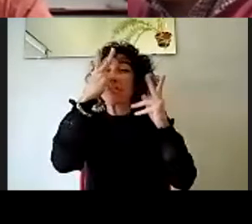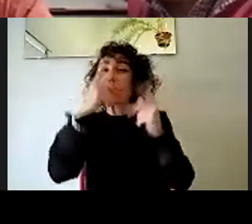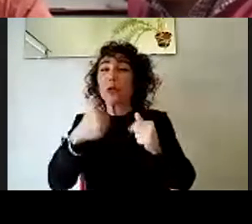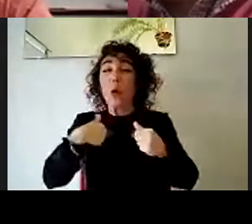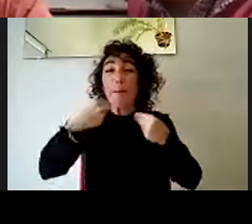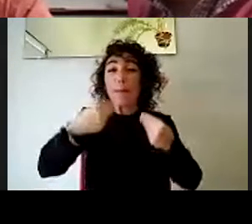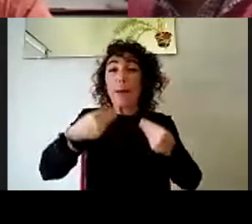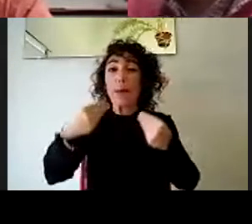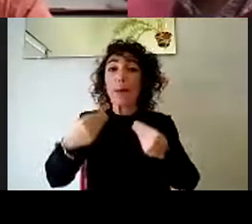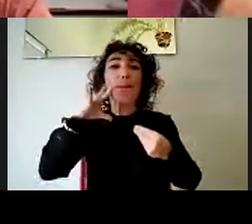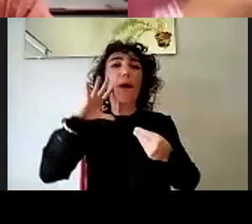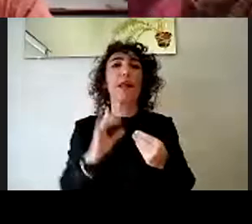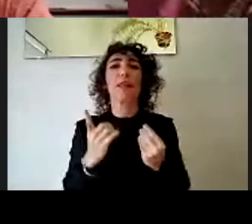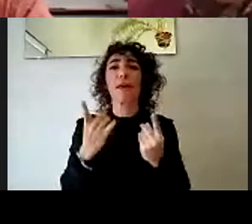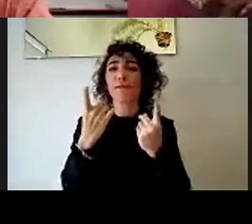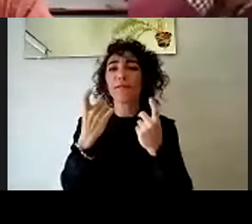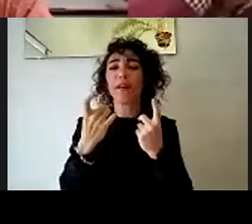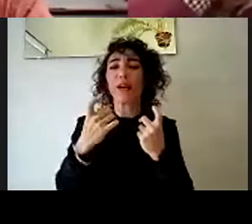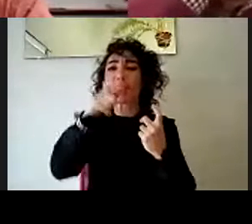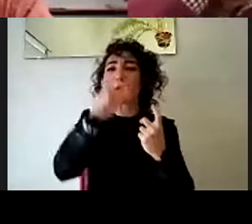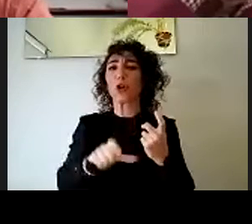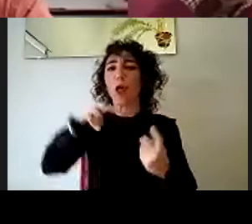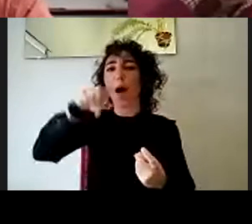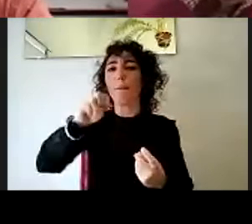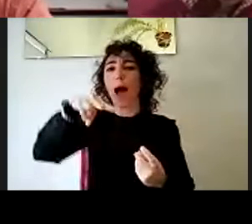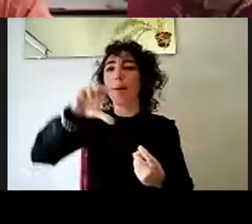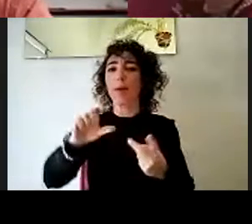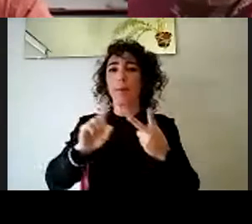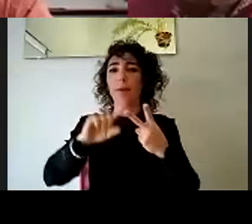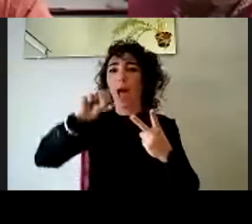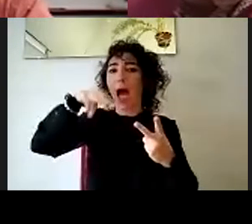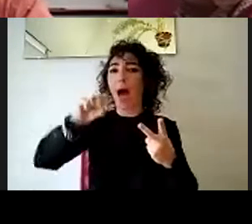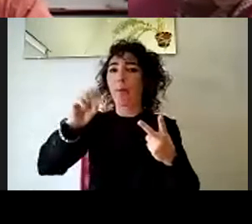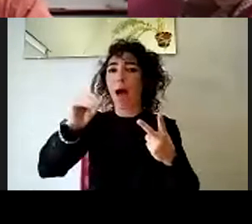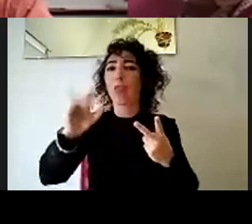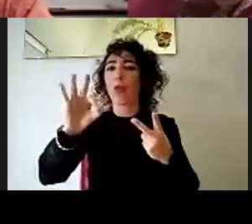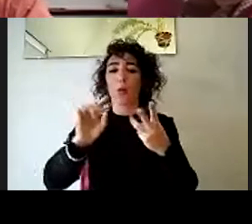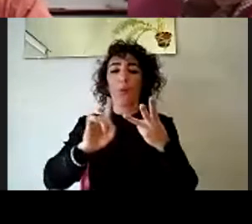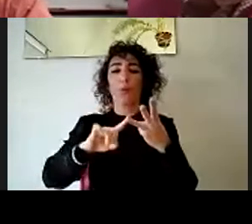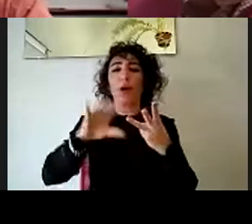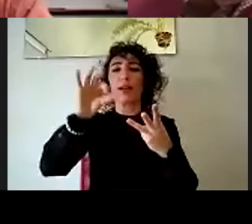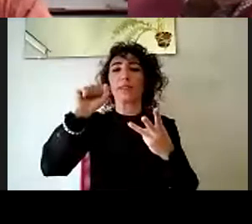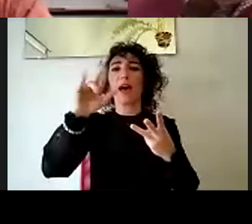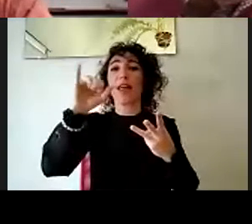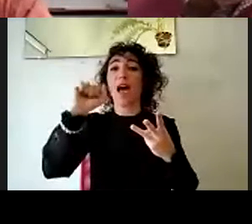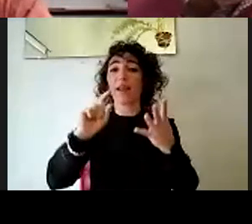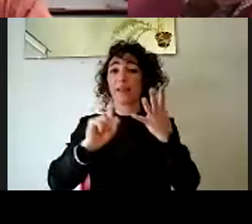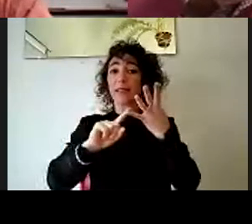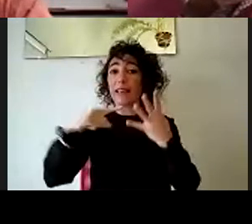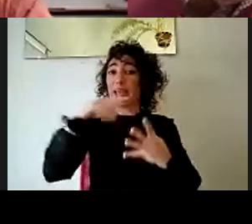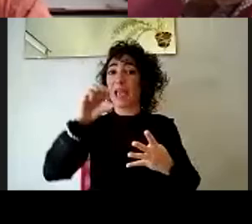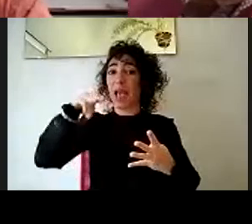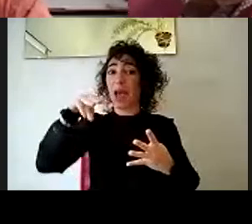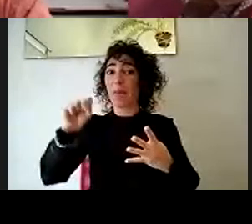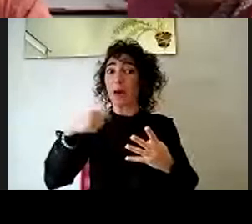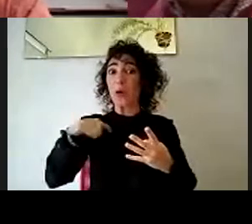está conectado ni Mame, ni Amado, ni Saray, ni Gemma. Quiero interpretar que no están